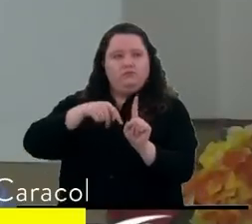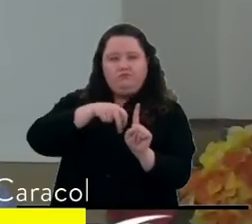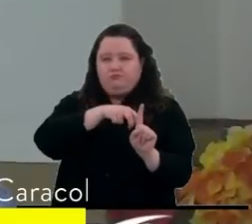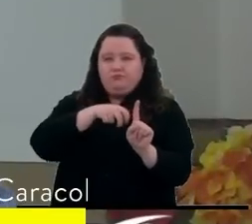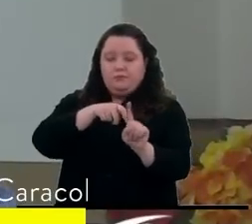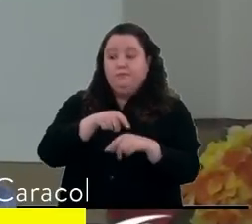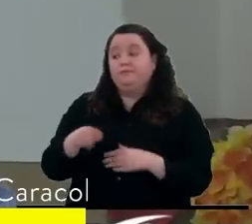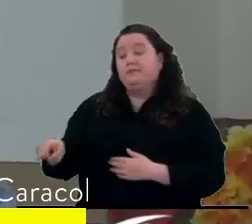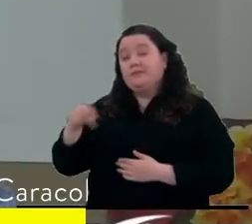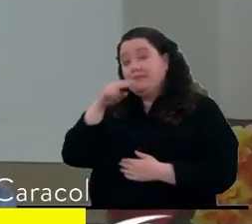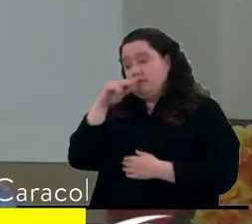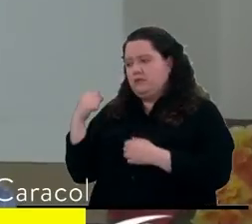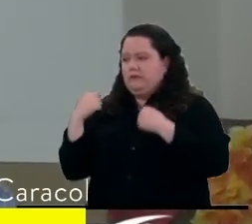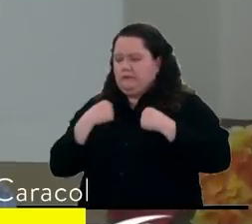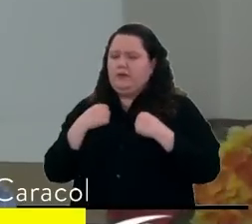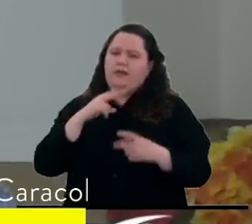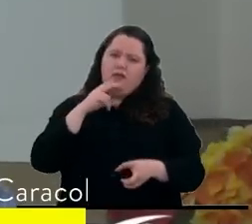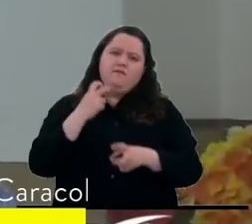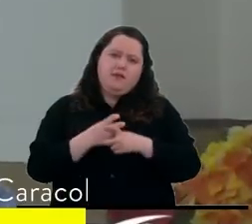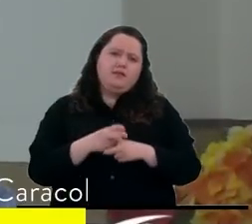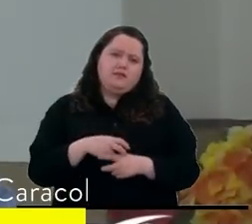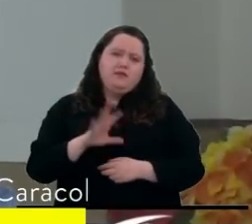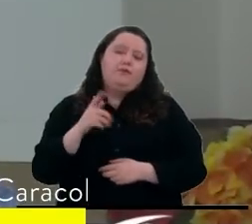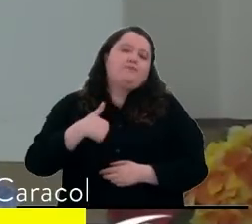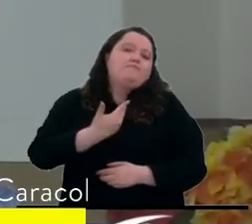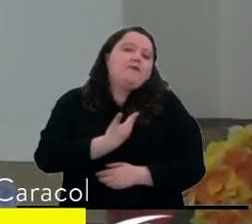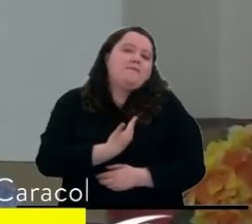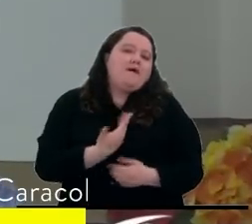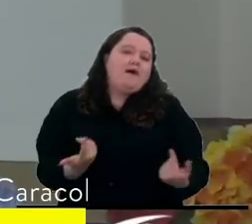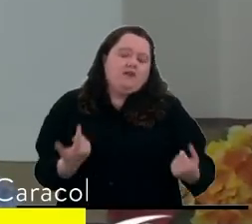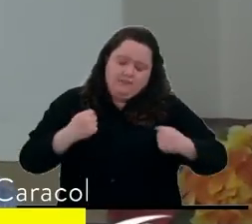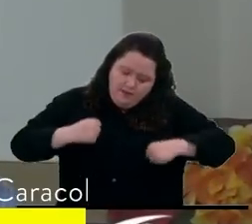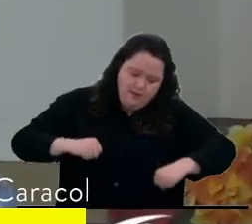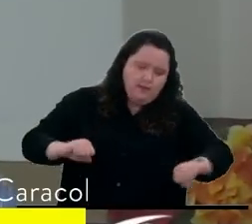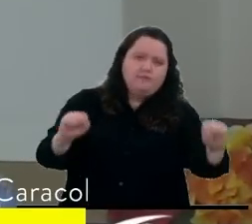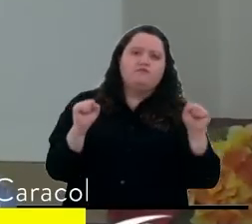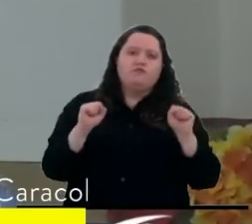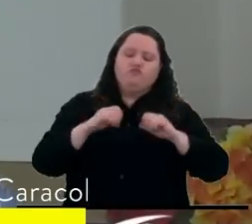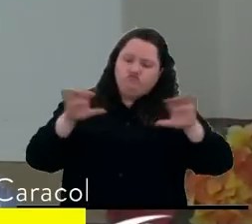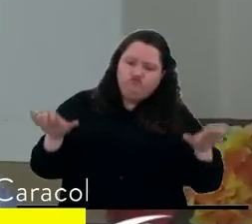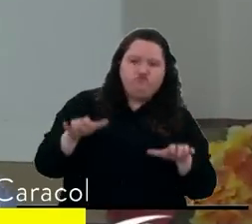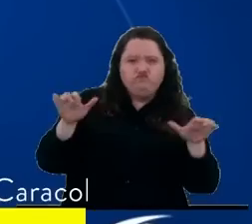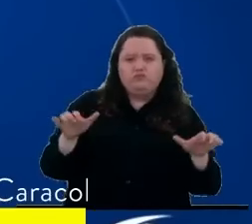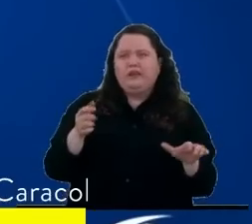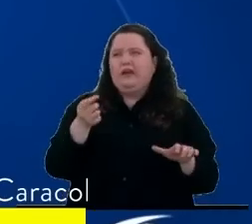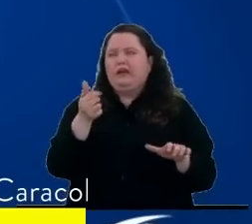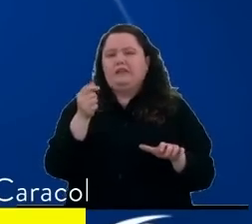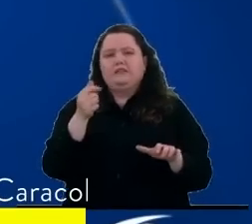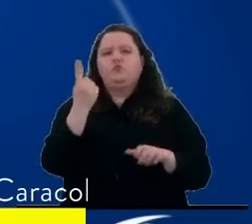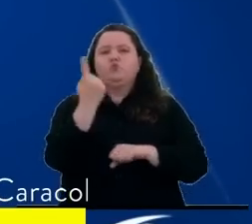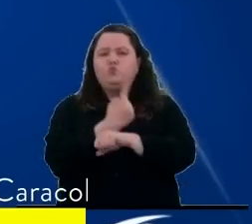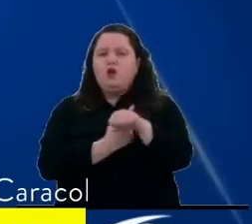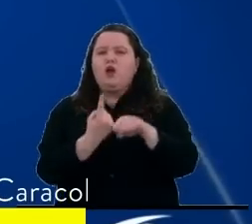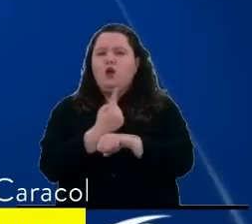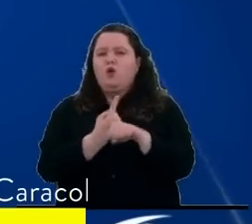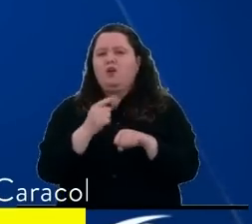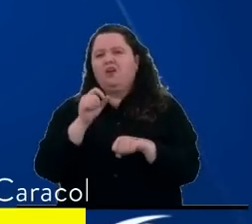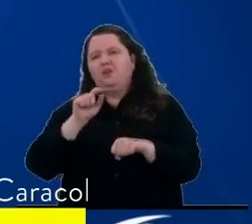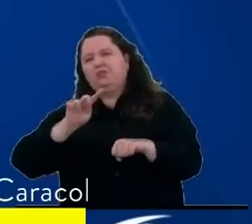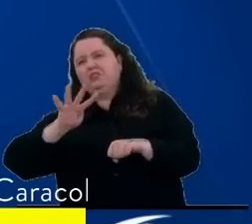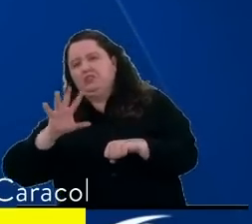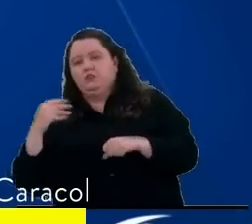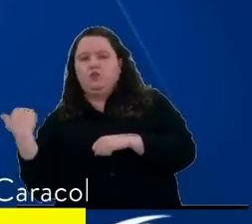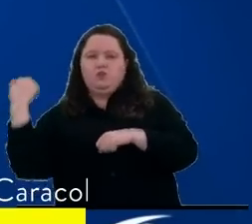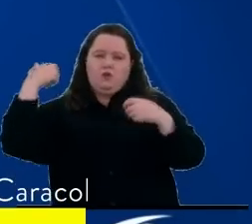traslado de él siempre es dificultoso, pero uno, pues, como madre hace el esfuerzo. Casi aproximadamente es 1 hora 45 minutos con